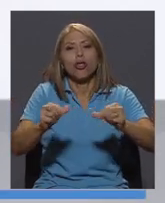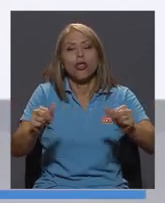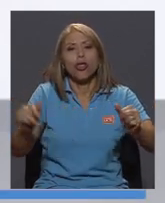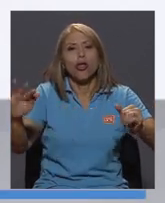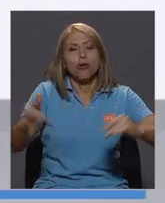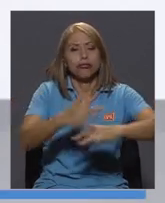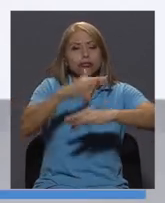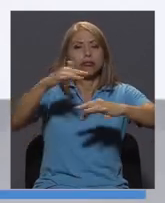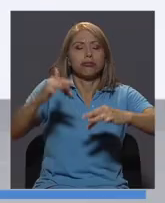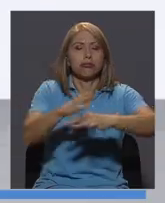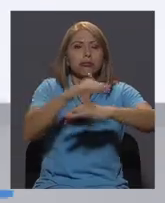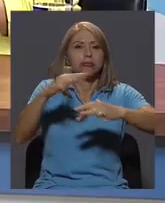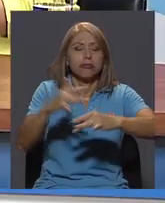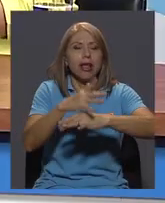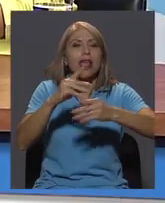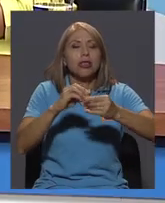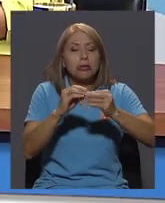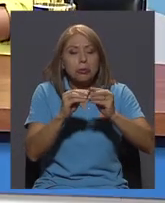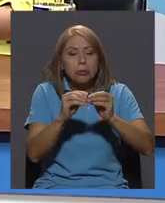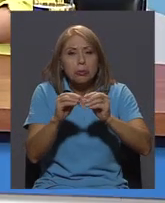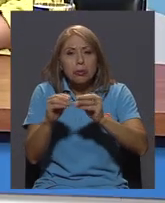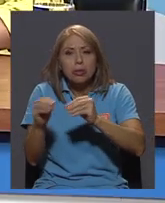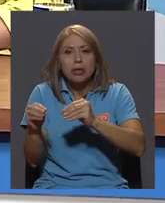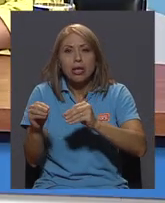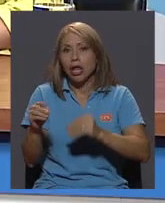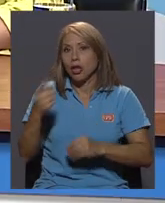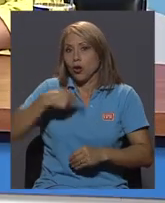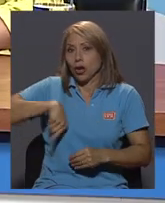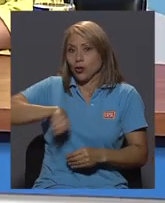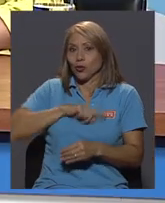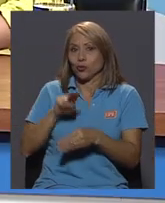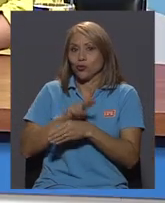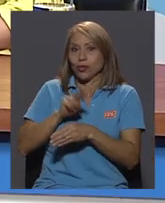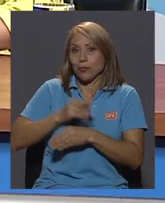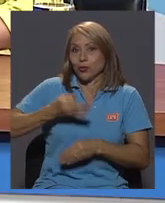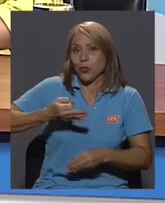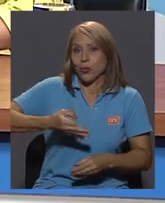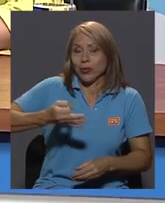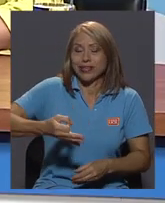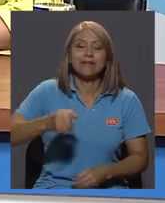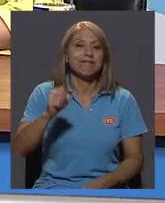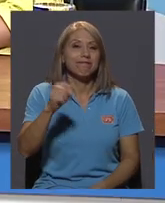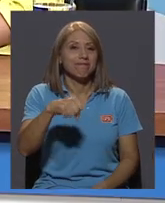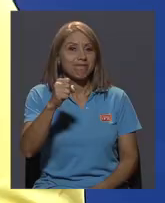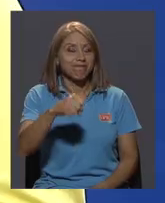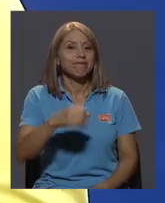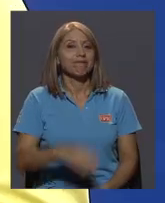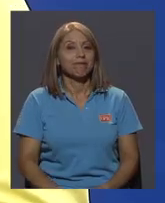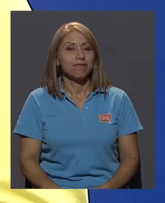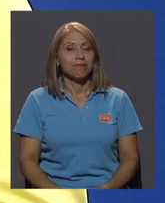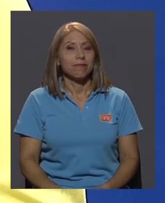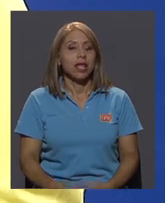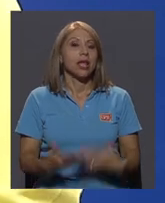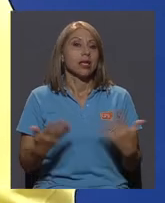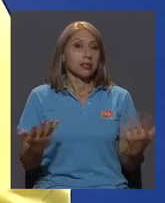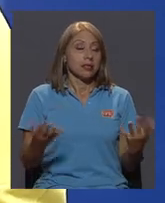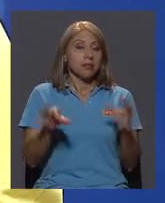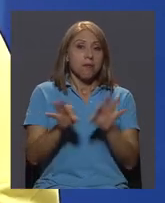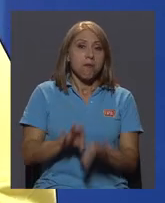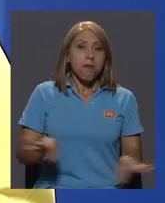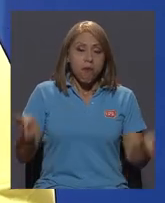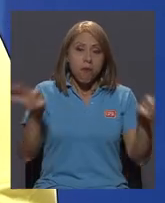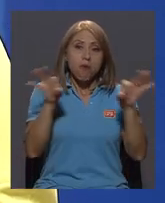va destruyendo y va convirtiendo partículas de los que hacemos sus archivos productos de uso cotidiano exactamente e